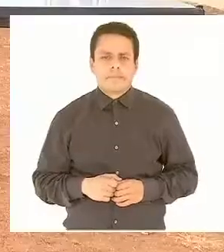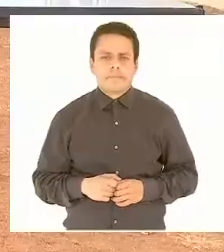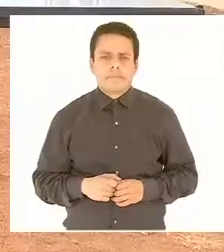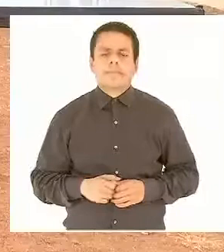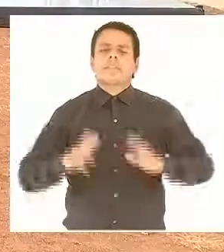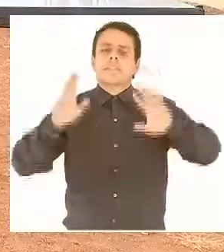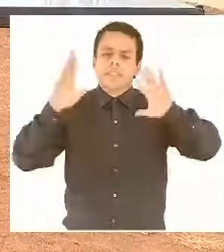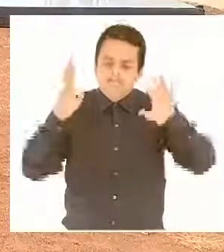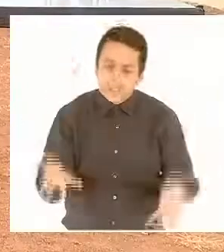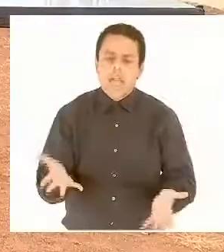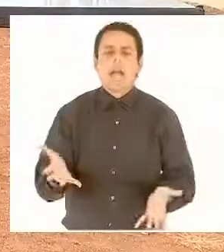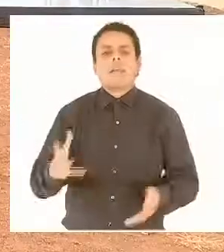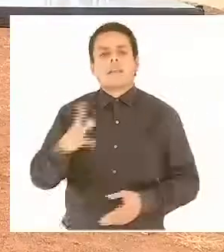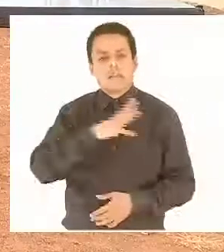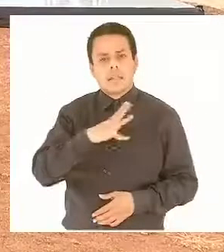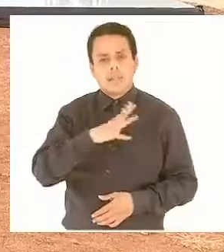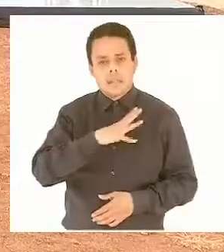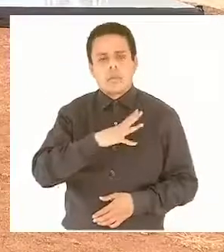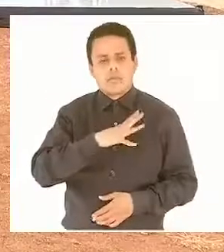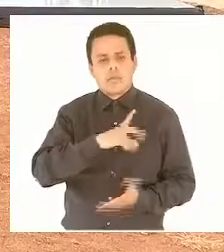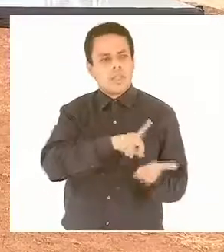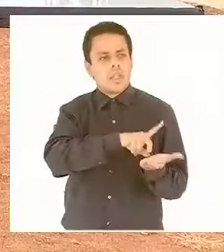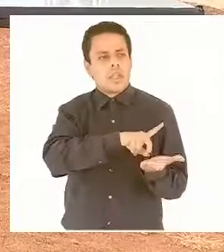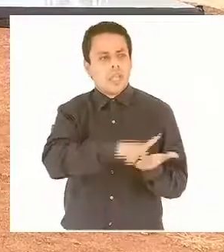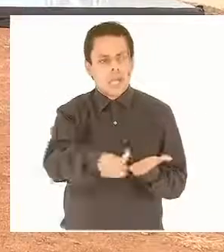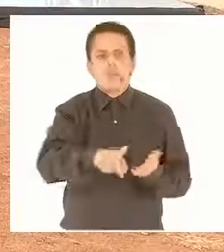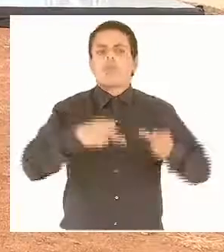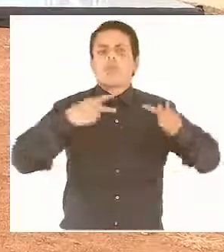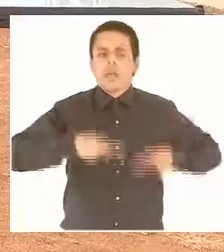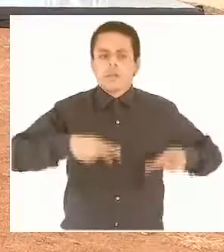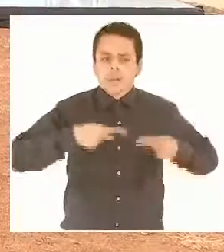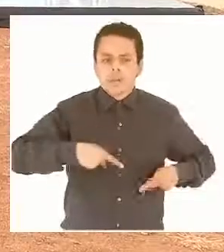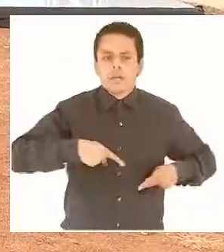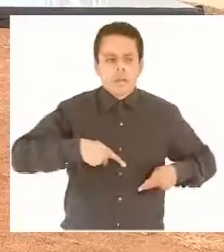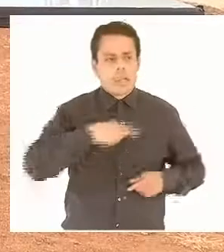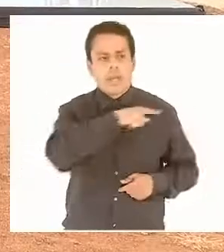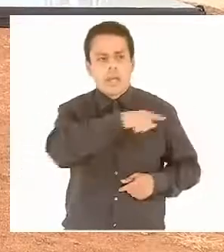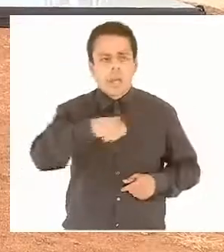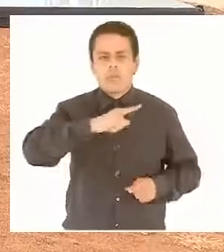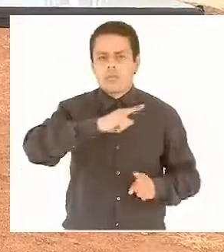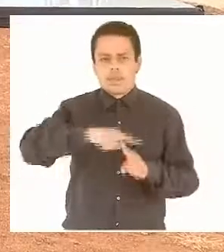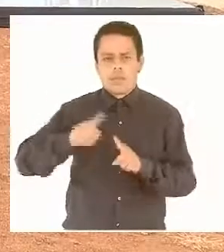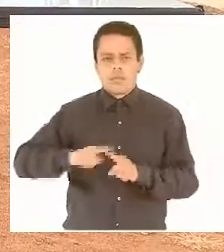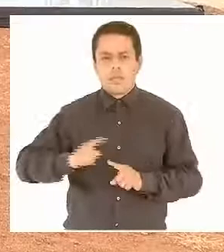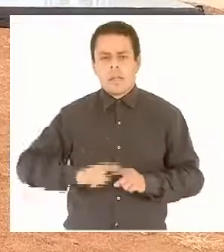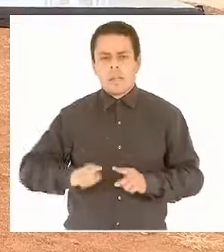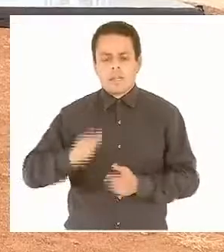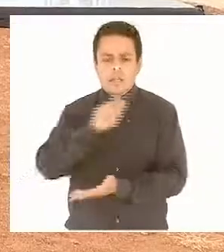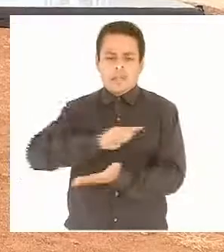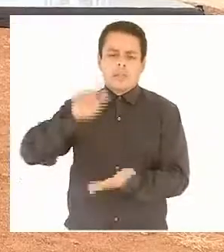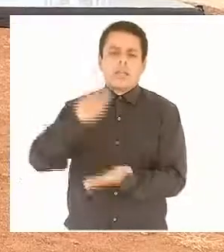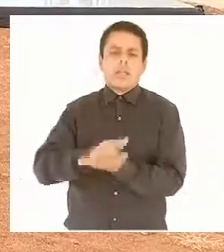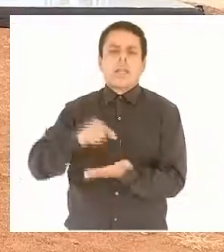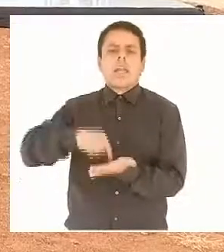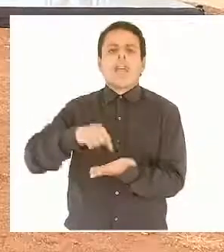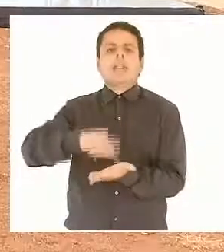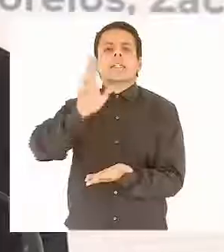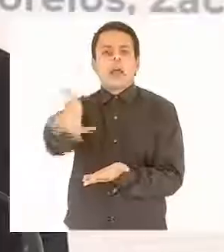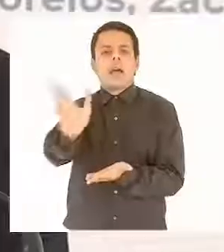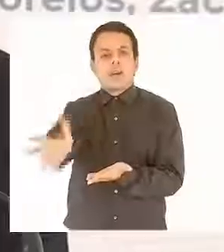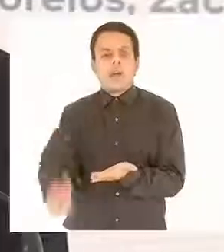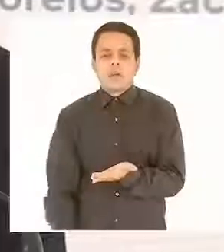Ya se elevó el derecho del pueblo a estos programas a rango constitucional, y